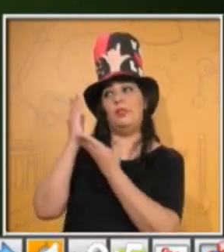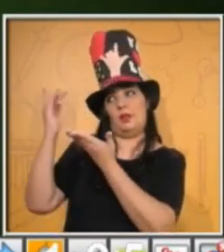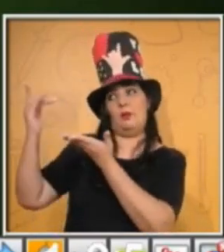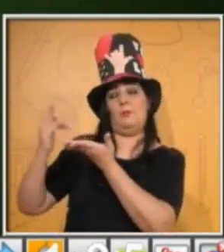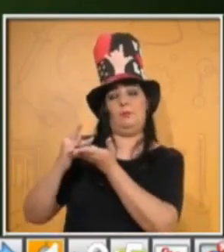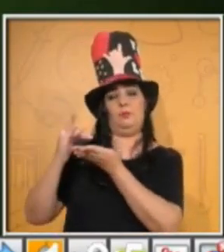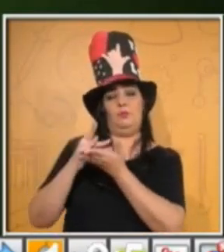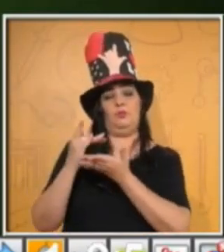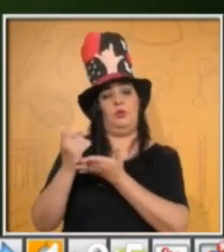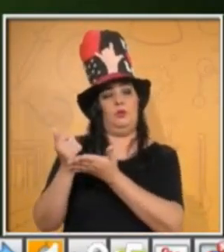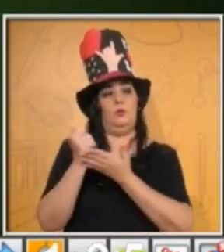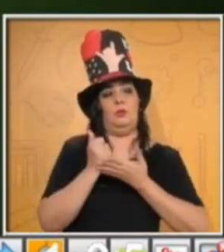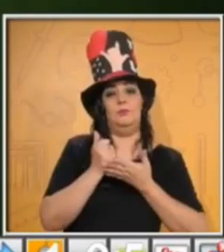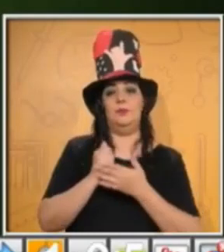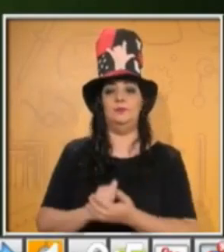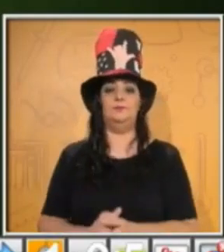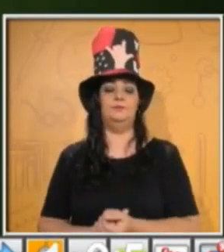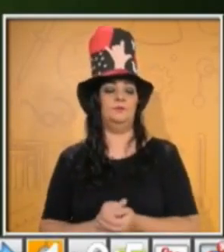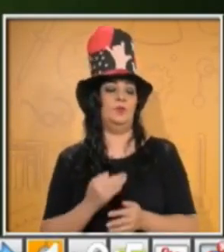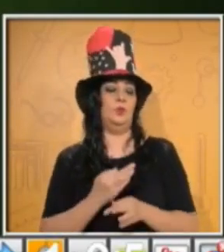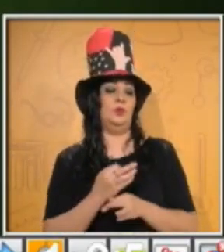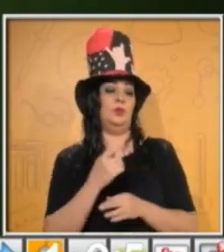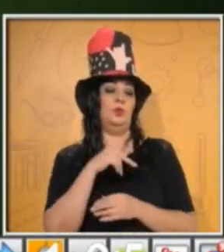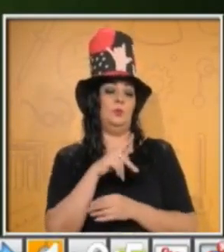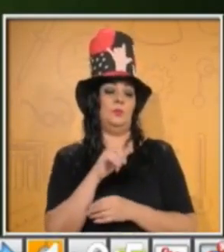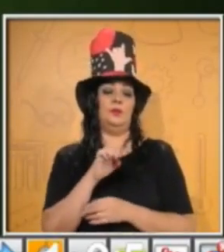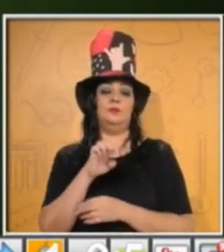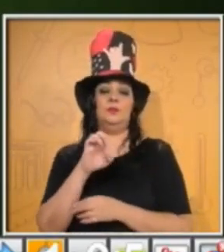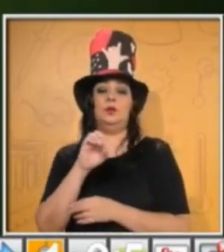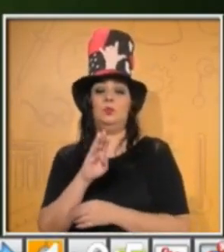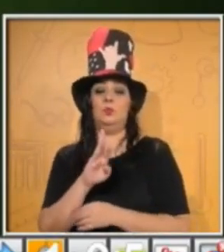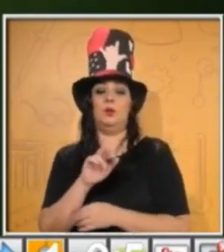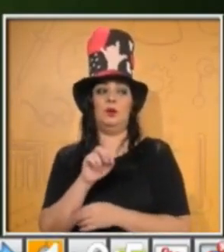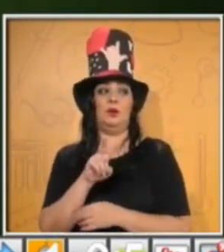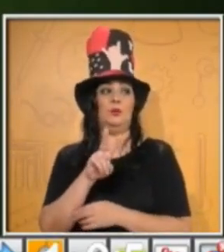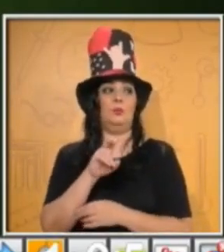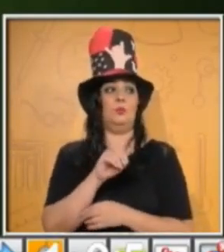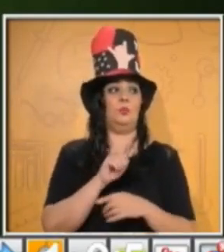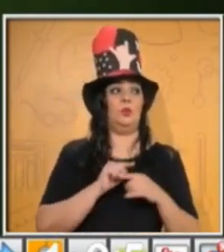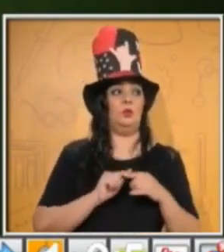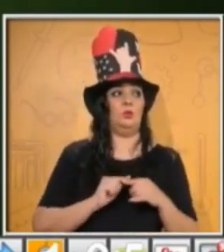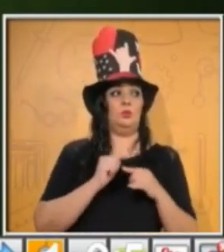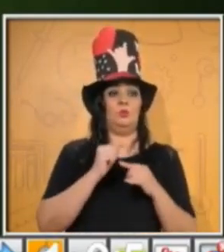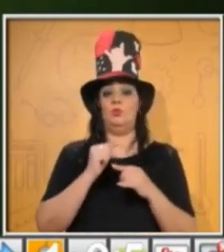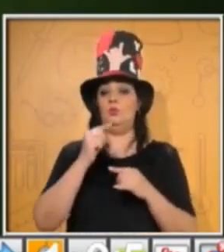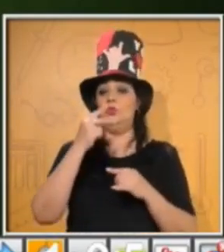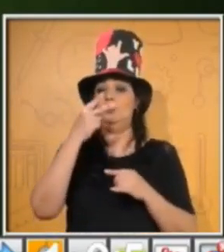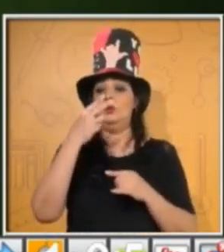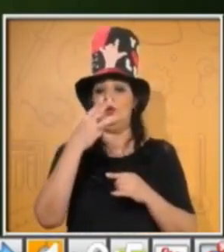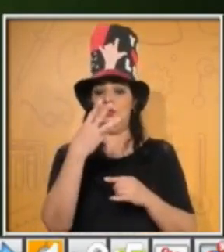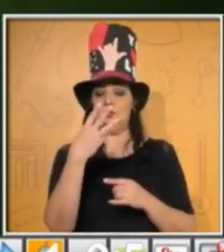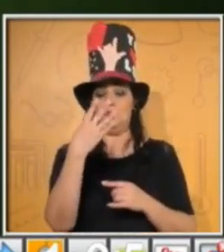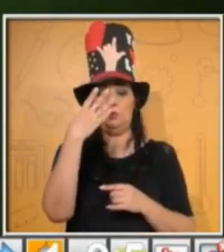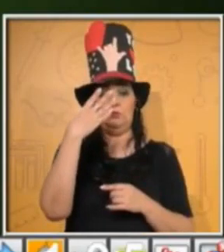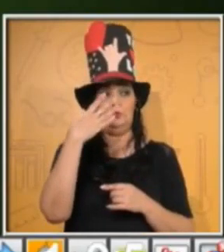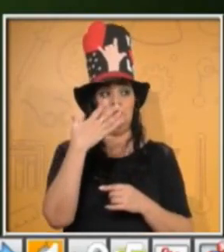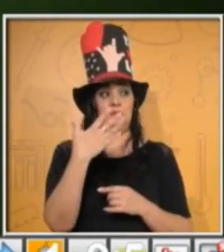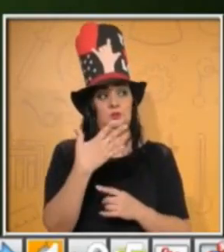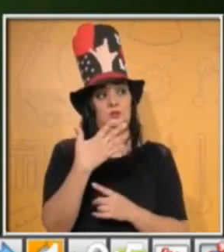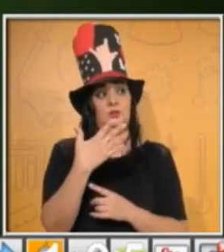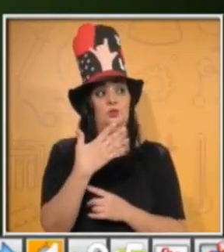apoyo. Si yo estoy en Paseo Bravo, pues yo voy a contar 1, 2, 3,